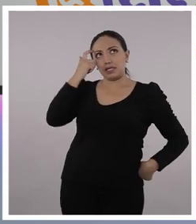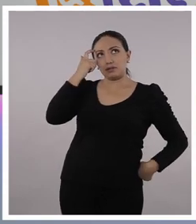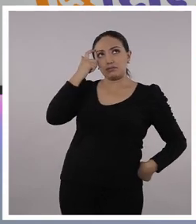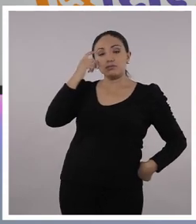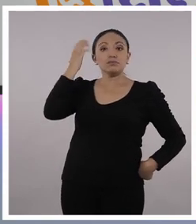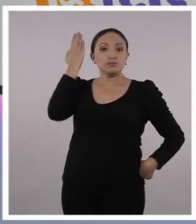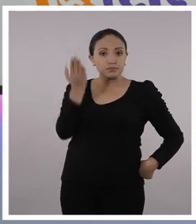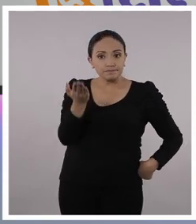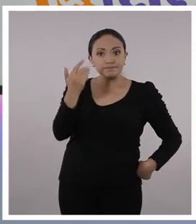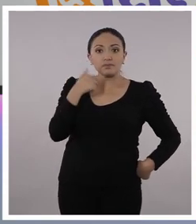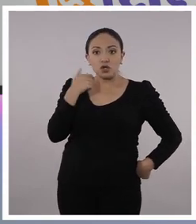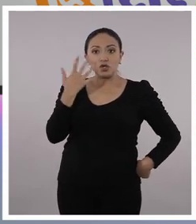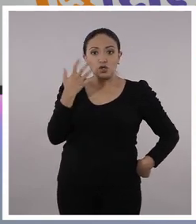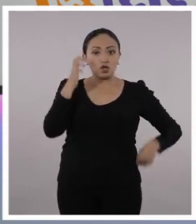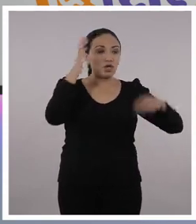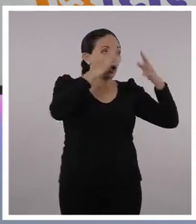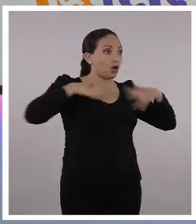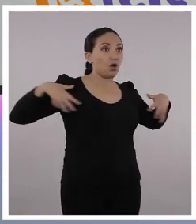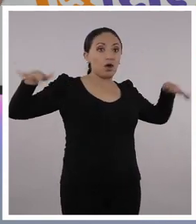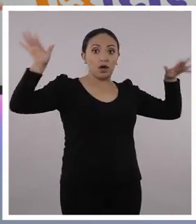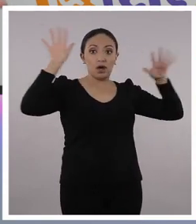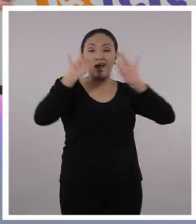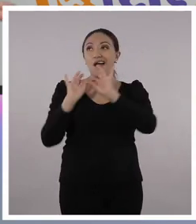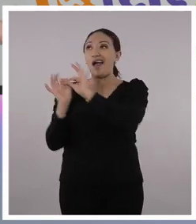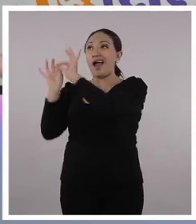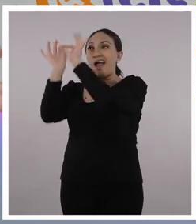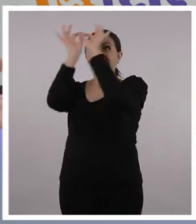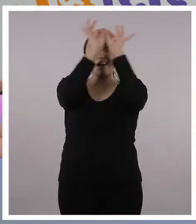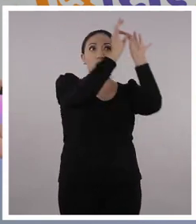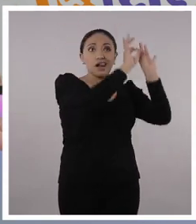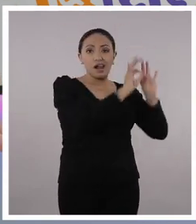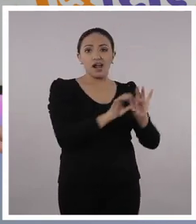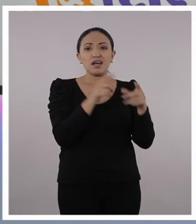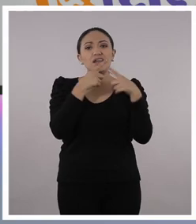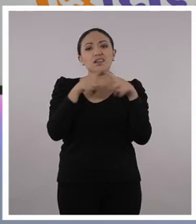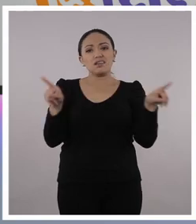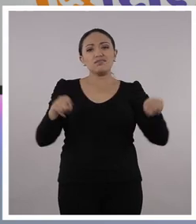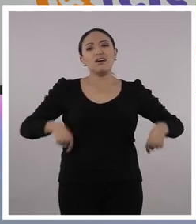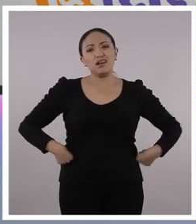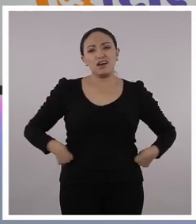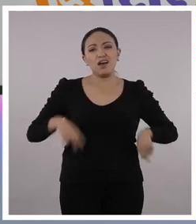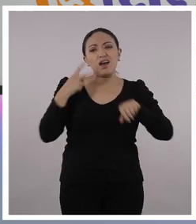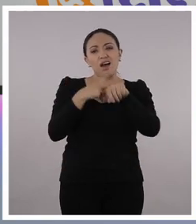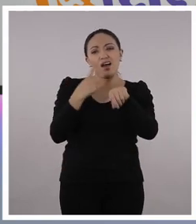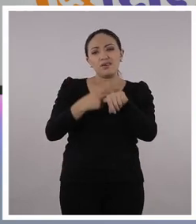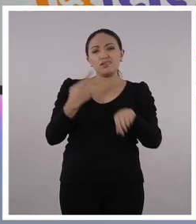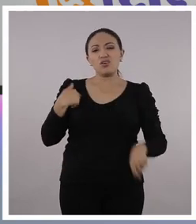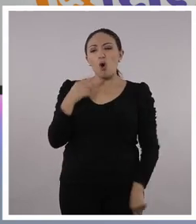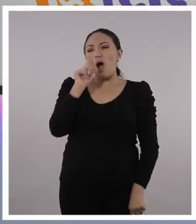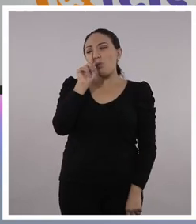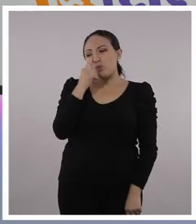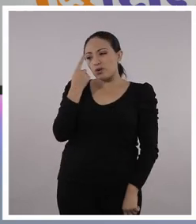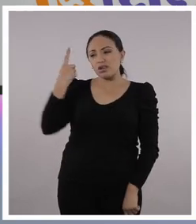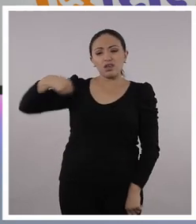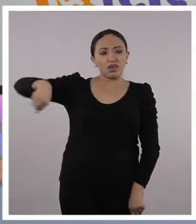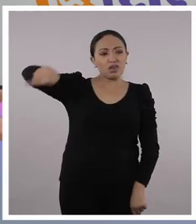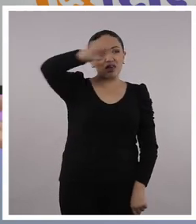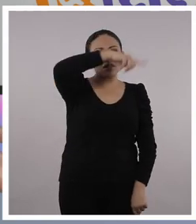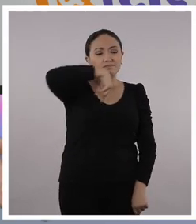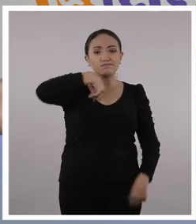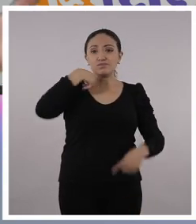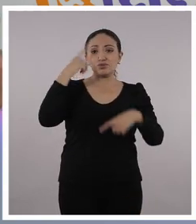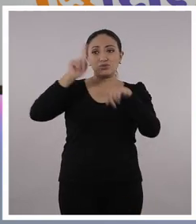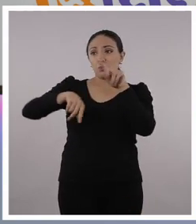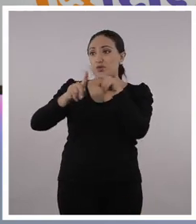algo? Lo que pasa es que quería decorar mi habitación y mi espacio de manera diferente. Porque a veces me aburro un poco de cómo está y como